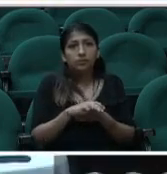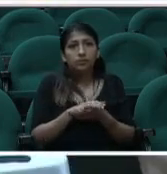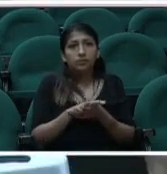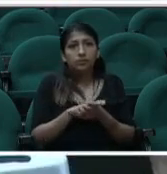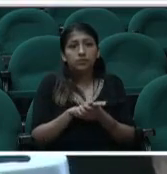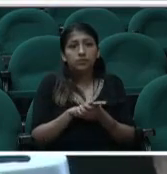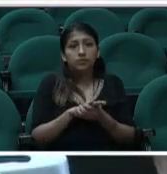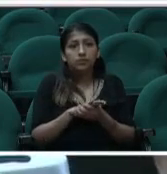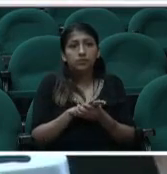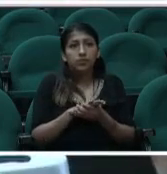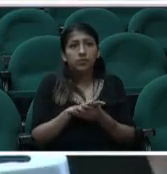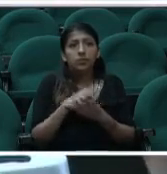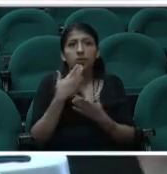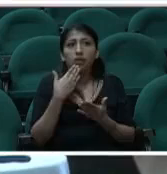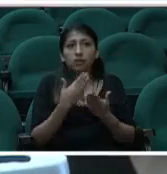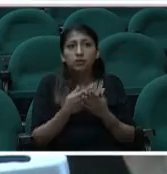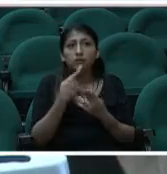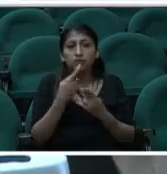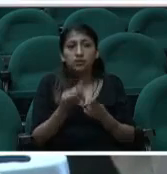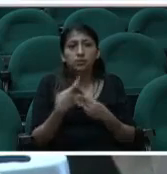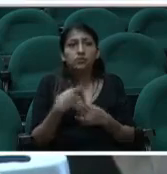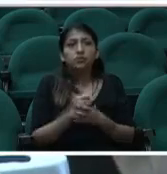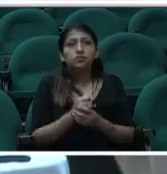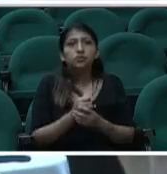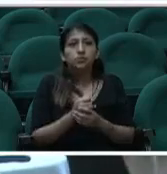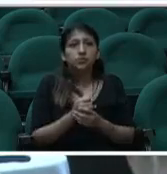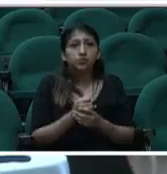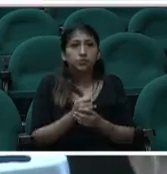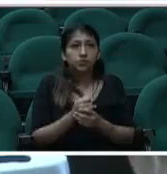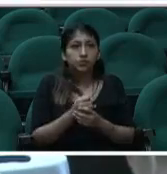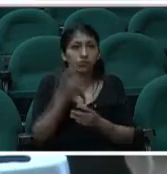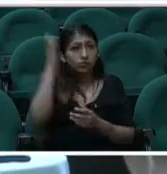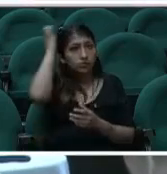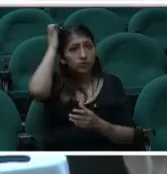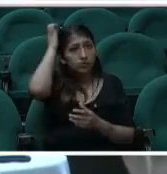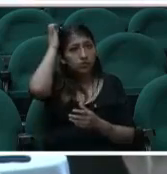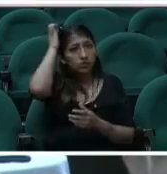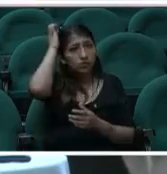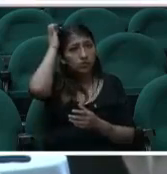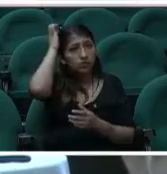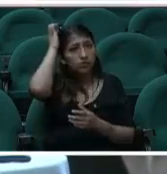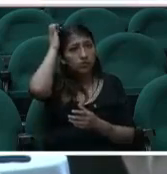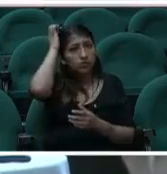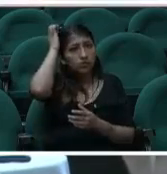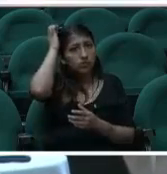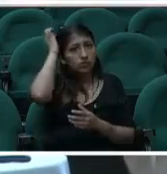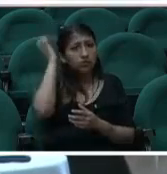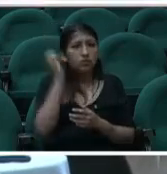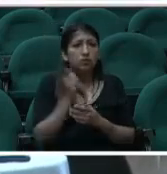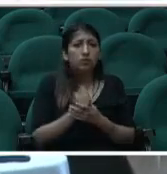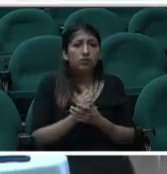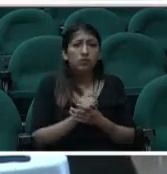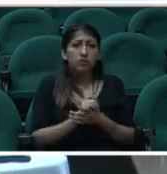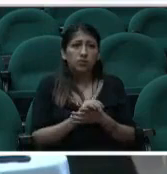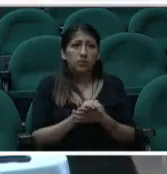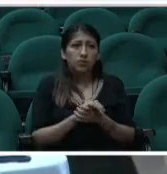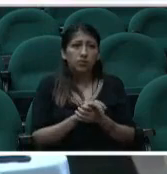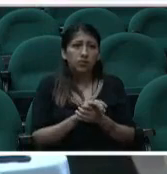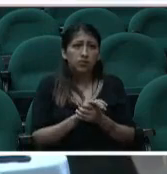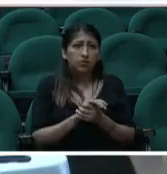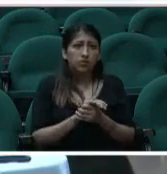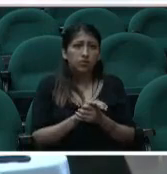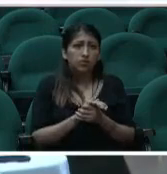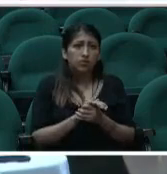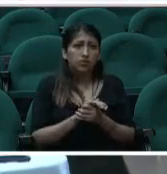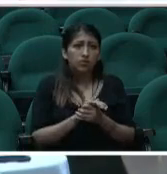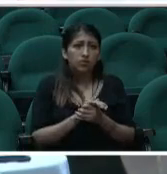perfecto gracias por su respuesta puede decir el año compañero tiene usted ahí la respuesta para que pueda